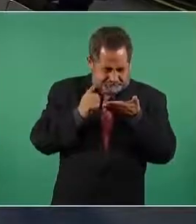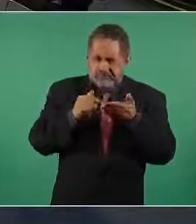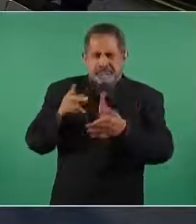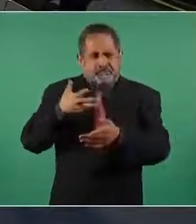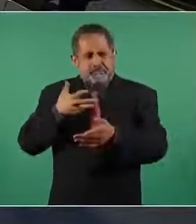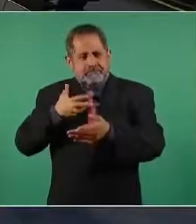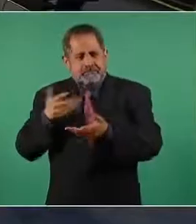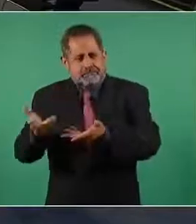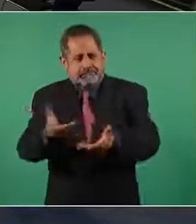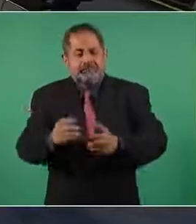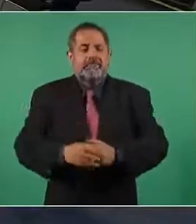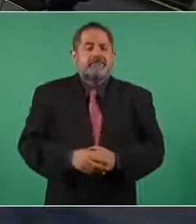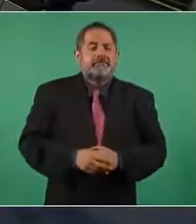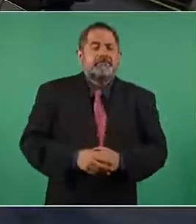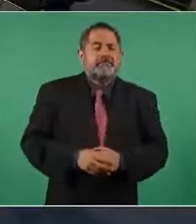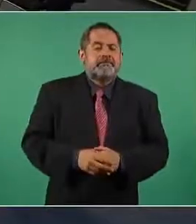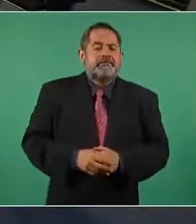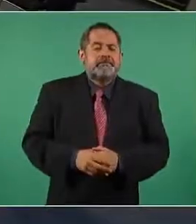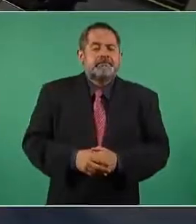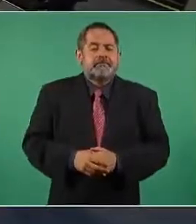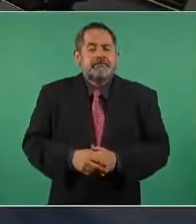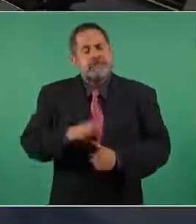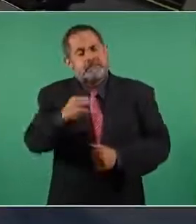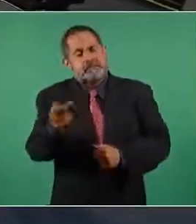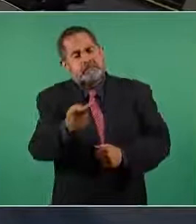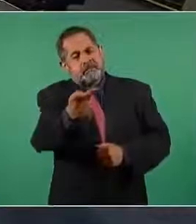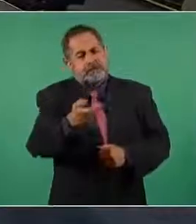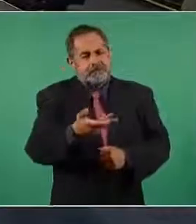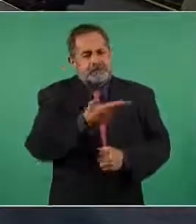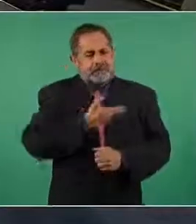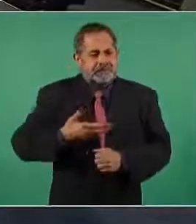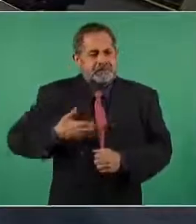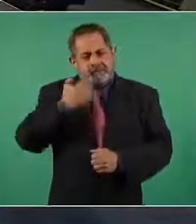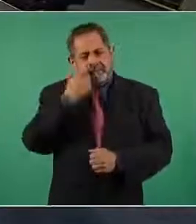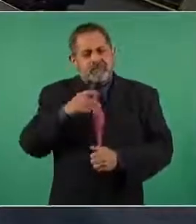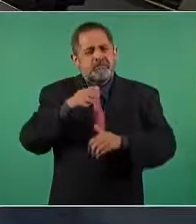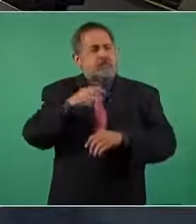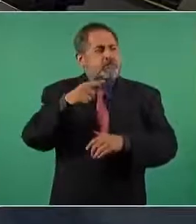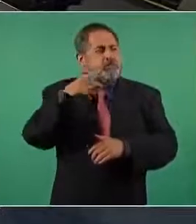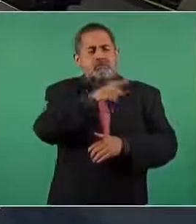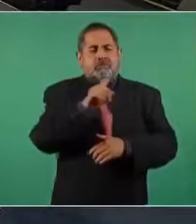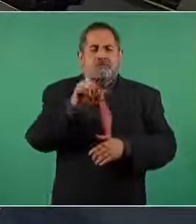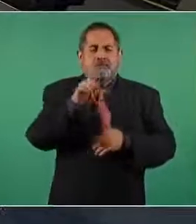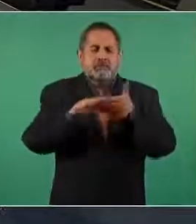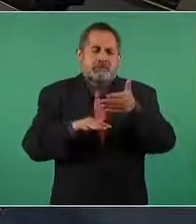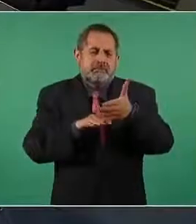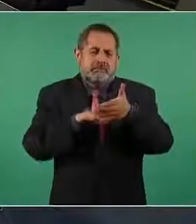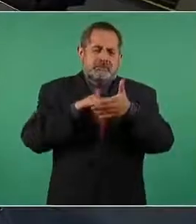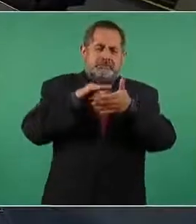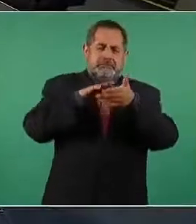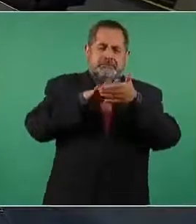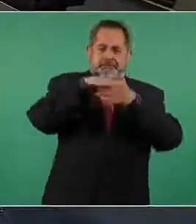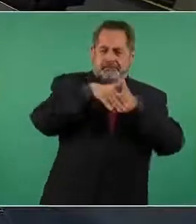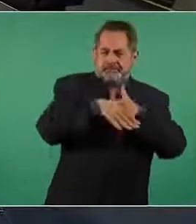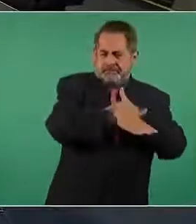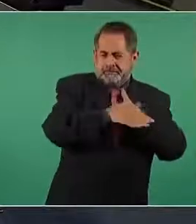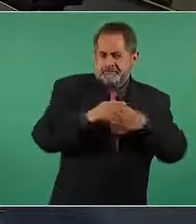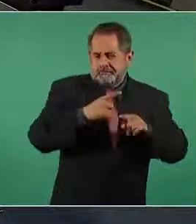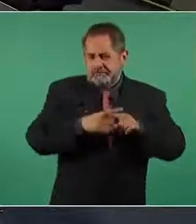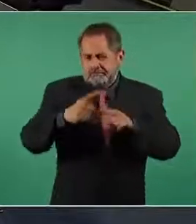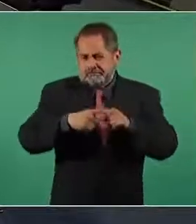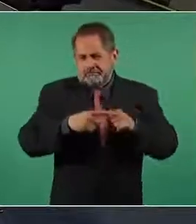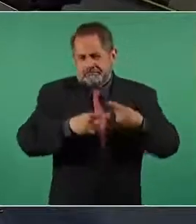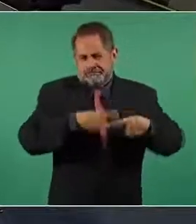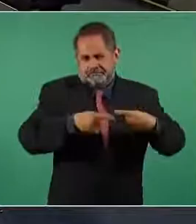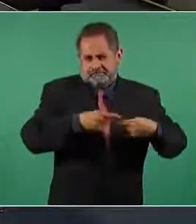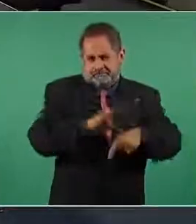Adelante. Presidente, yo quisiera preguntarle sobre el manejo de las presas. Se decía en una participación ya hace de un par de